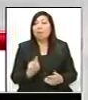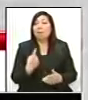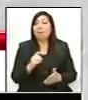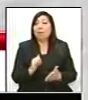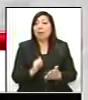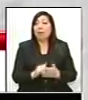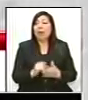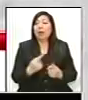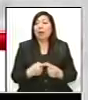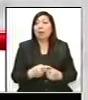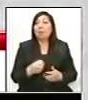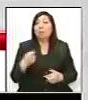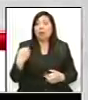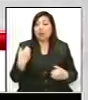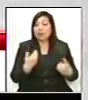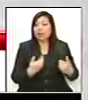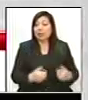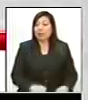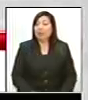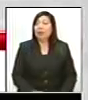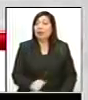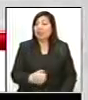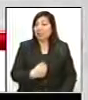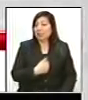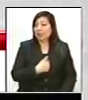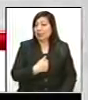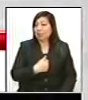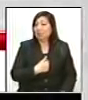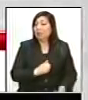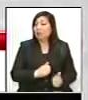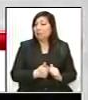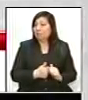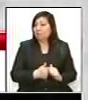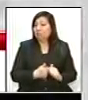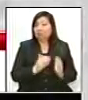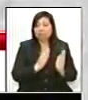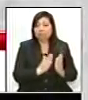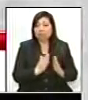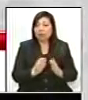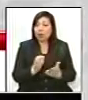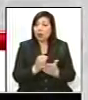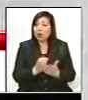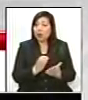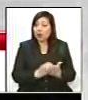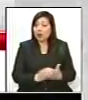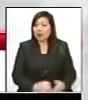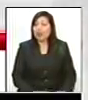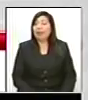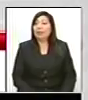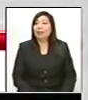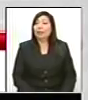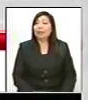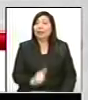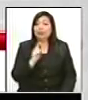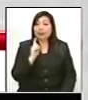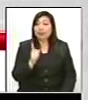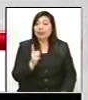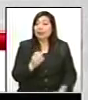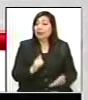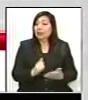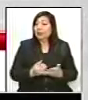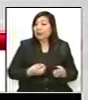encargo de este, a Proinversión. Asimismo, que modificaron la estructura de los contratos de suministro y crearon la figura